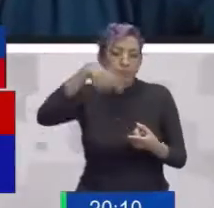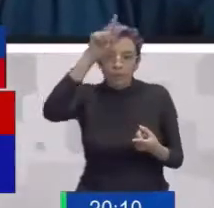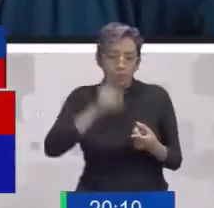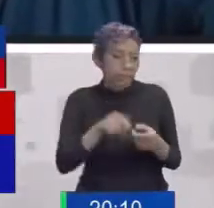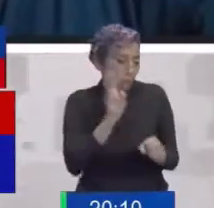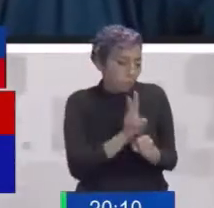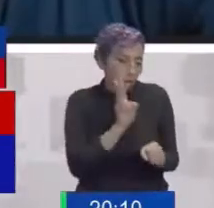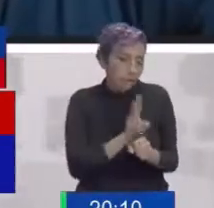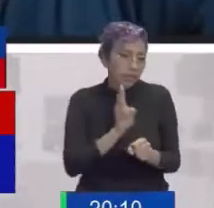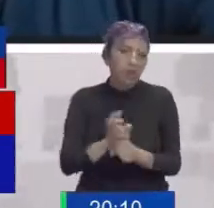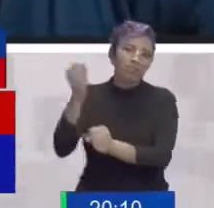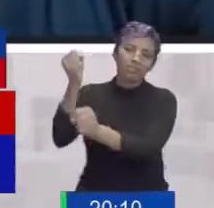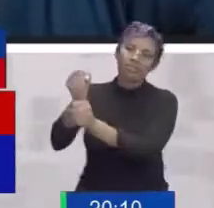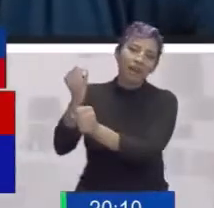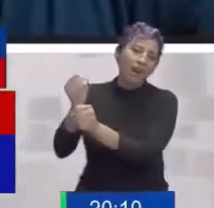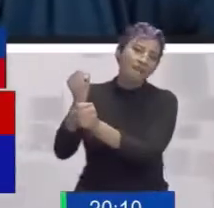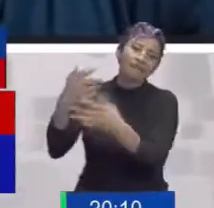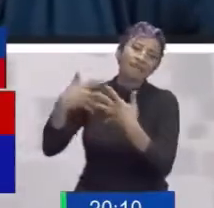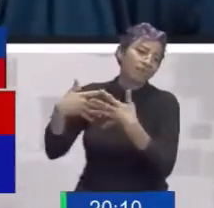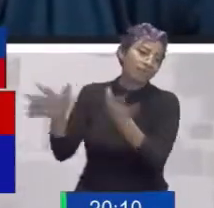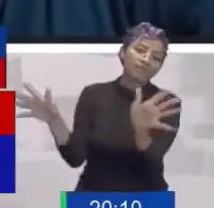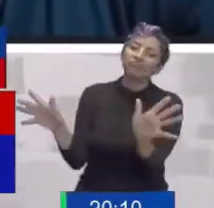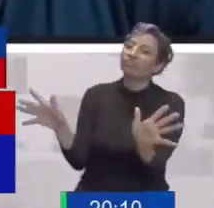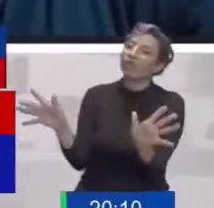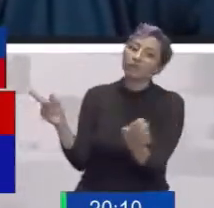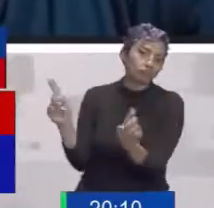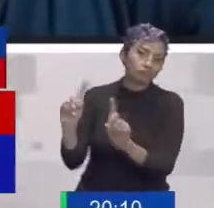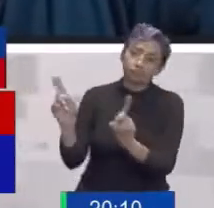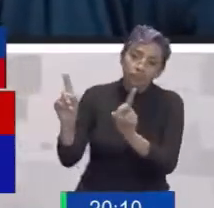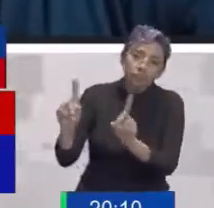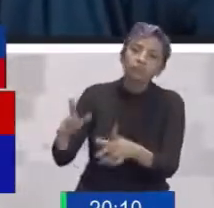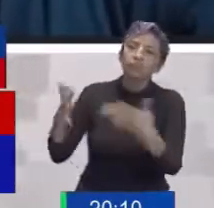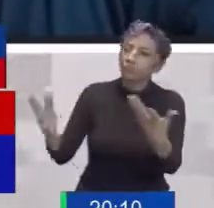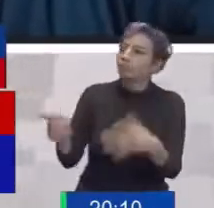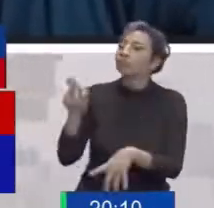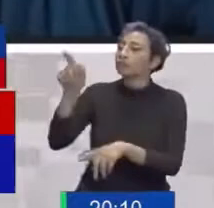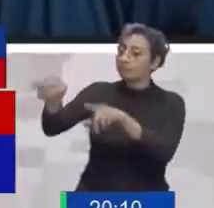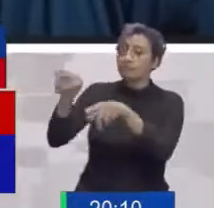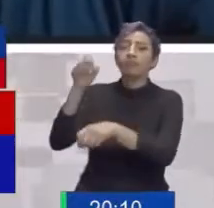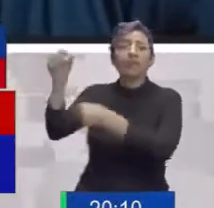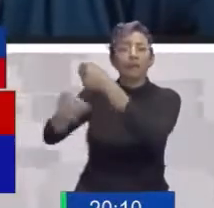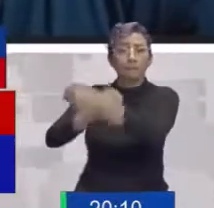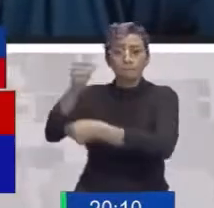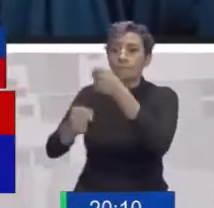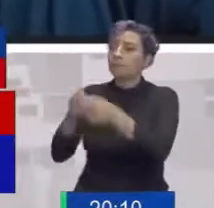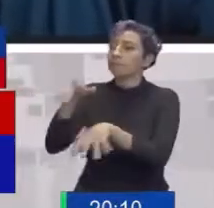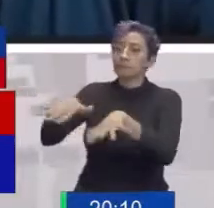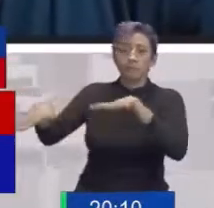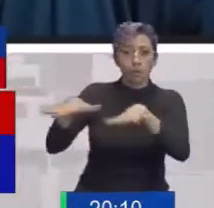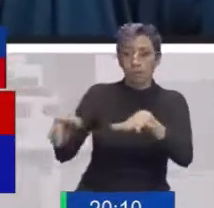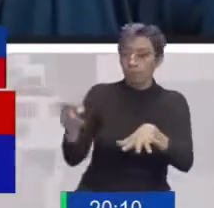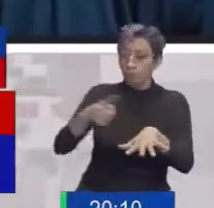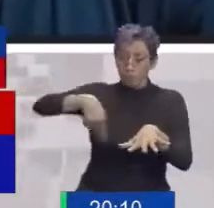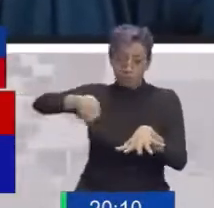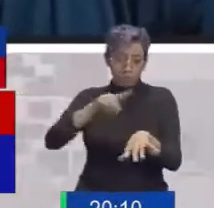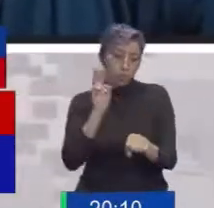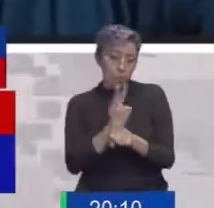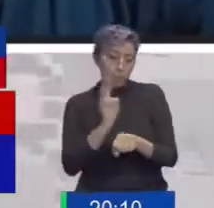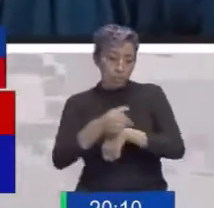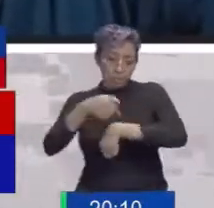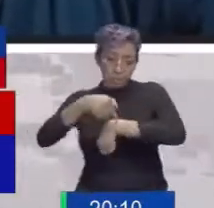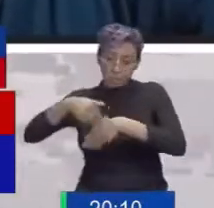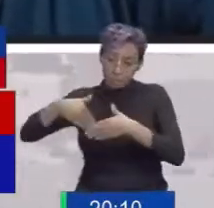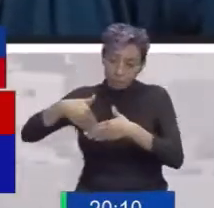y bueno, una especie de subvención inclusive se podría hacer a la empresa para que mientras dure el cuidado el papá no pierda